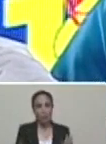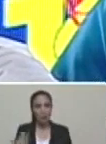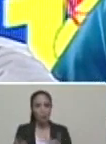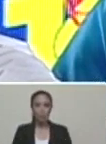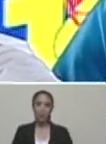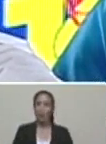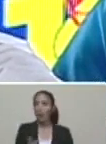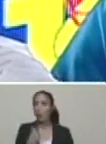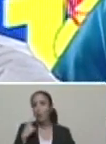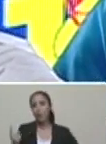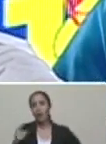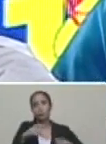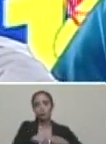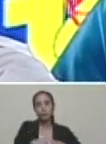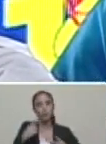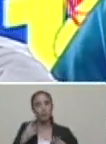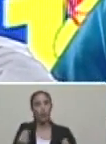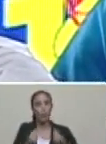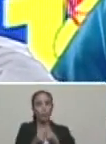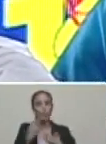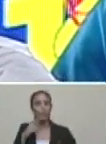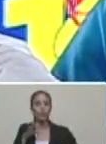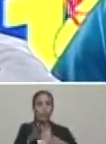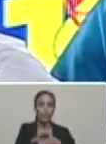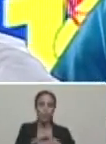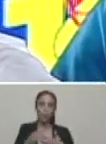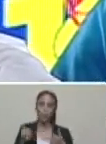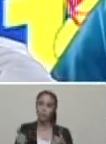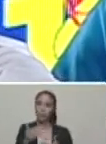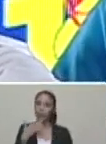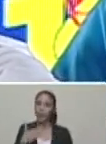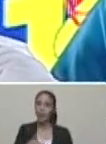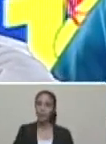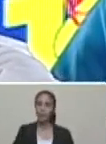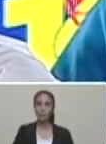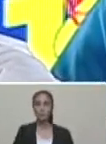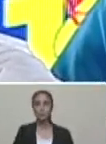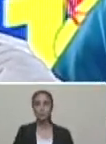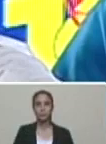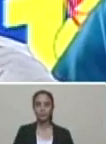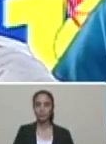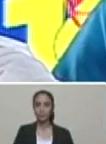pueblo venezolano, con el gobierno bolivariano, este